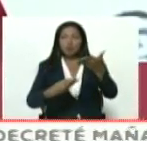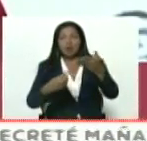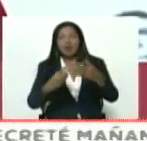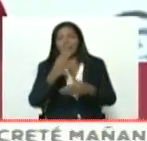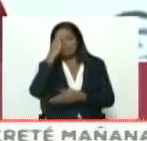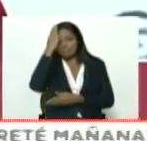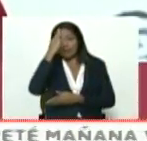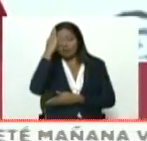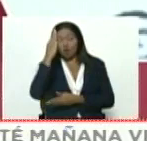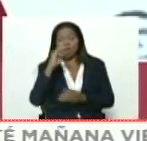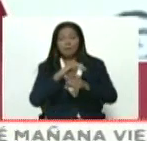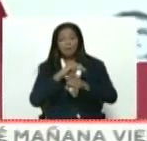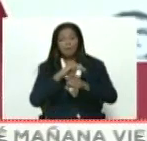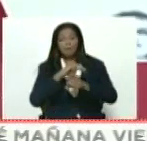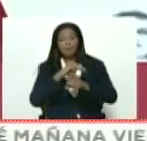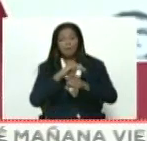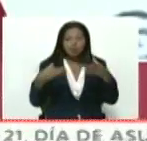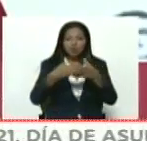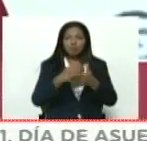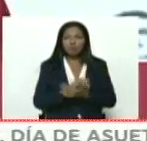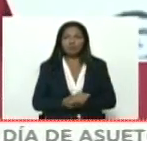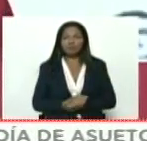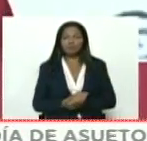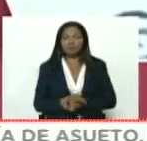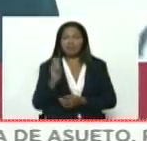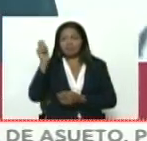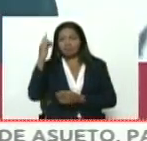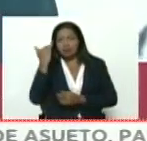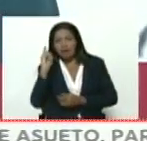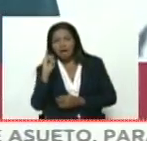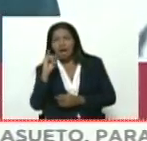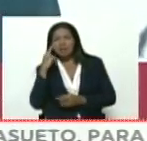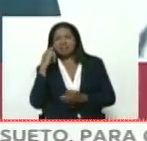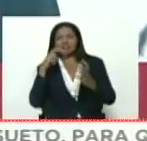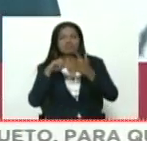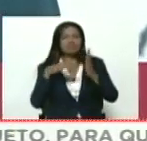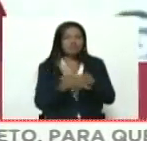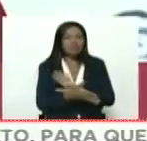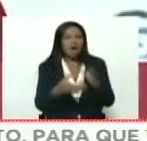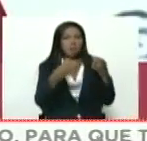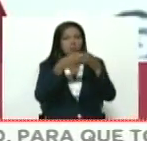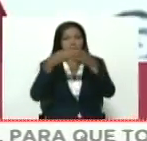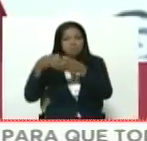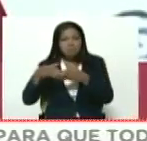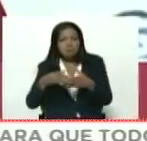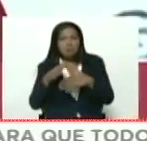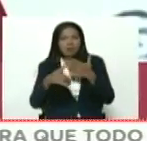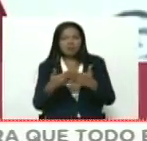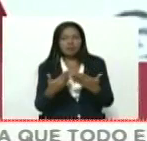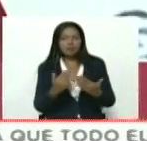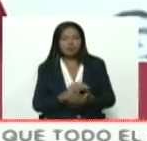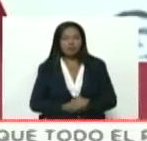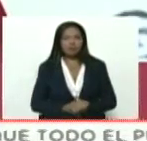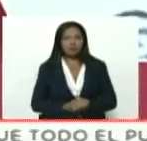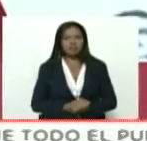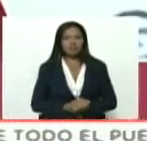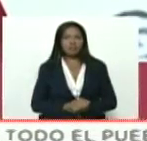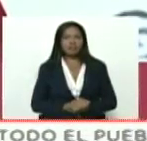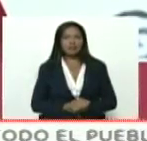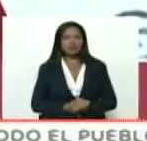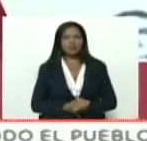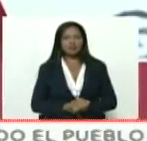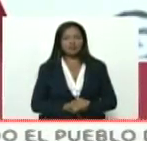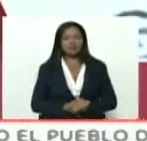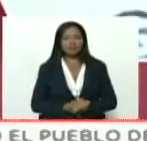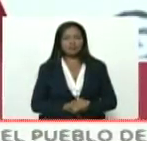Infante del estudio, tesis que hay, las teorías que hay por ahí sobre las generaciones. Y está la generación